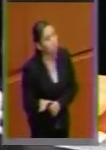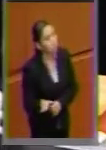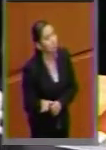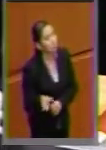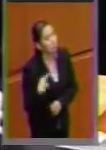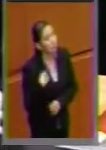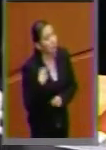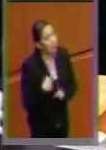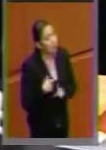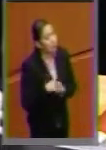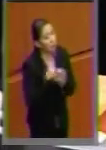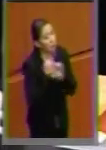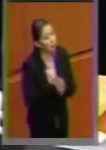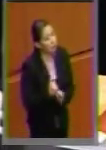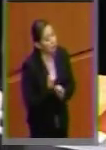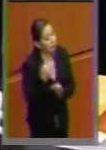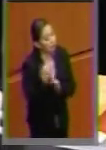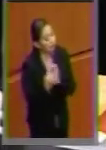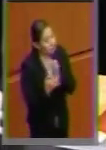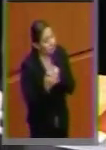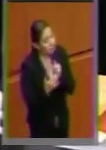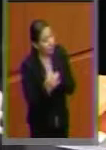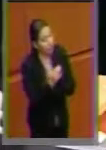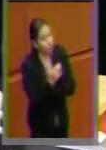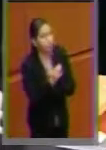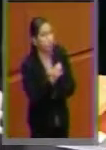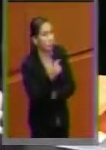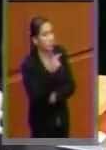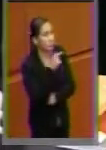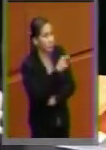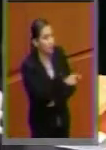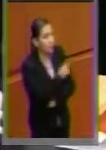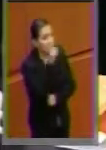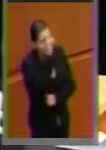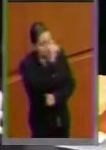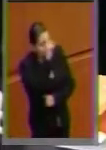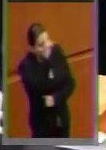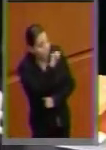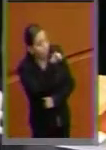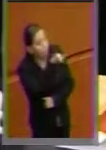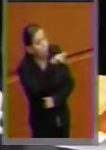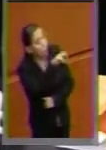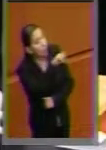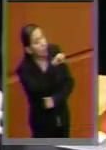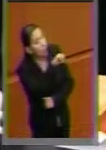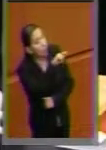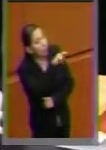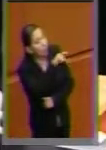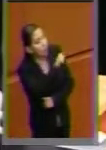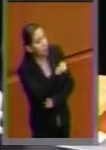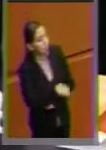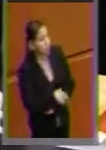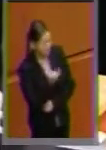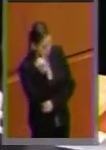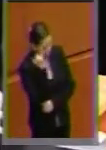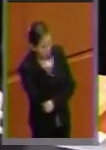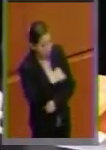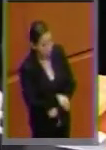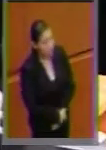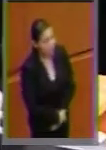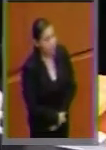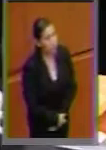que quien preside el poder judicial preside el consejo de la judicatura imagínense